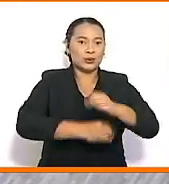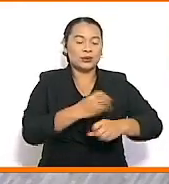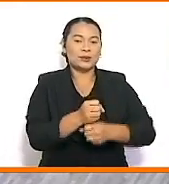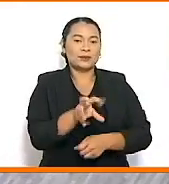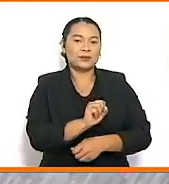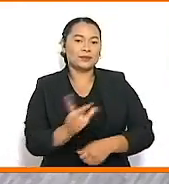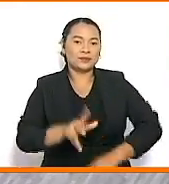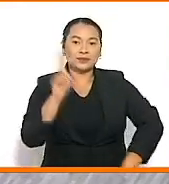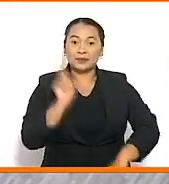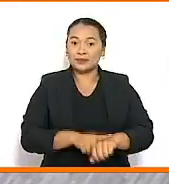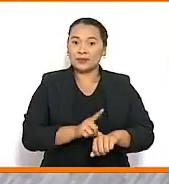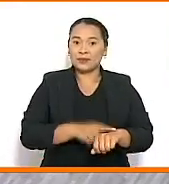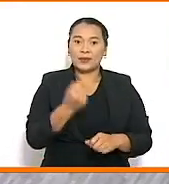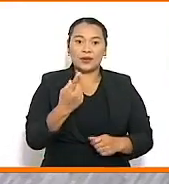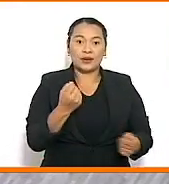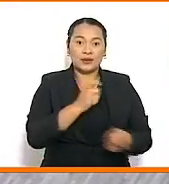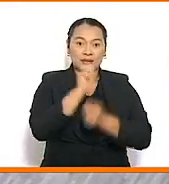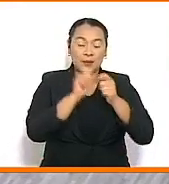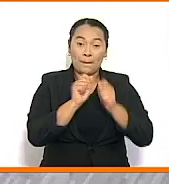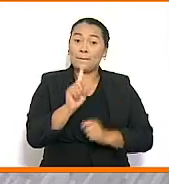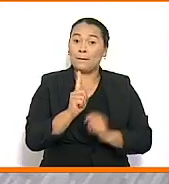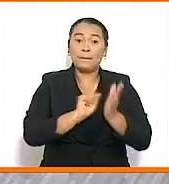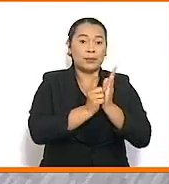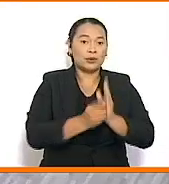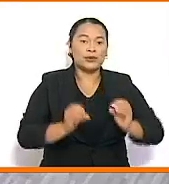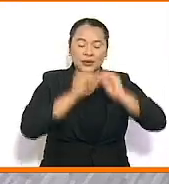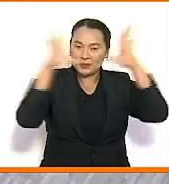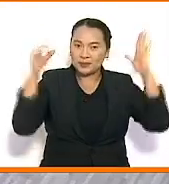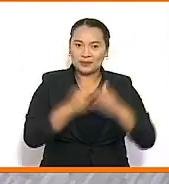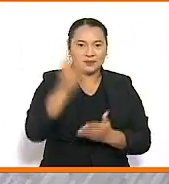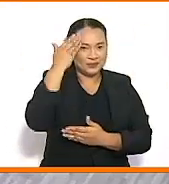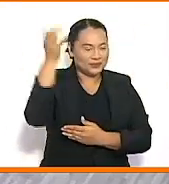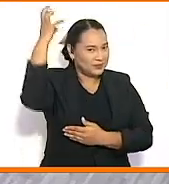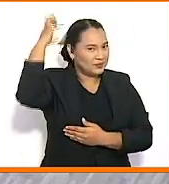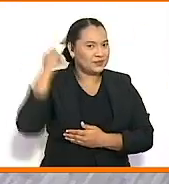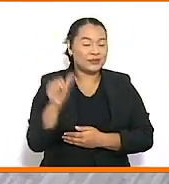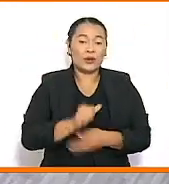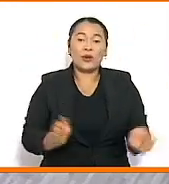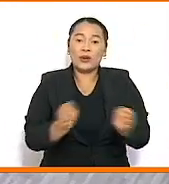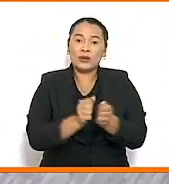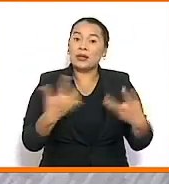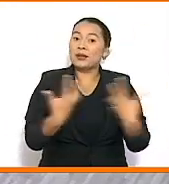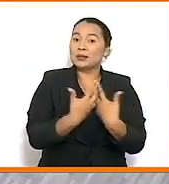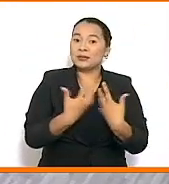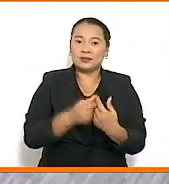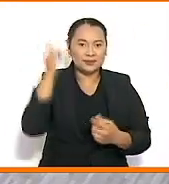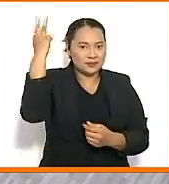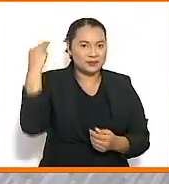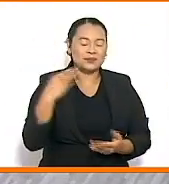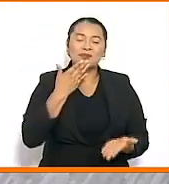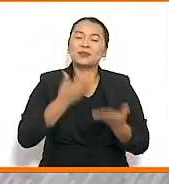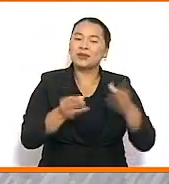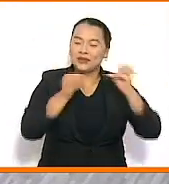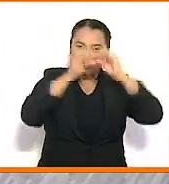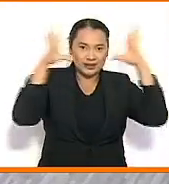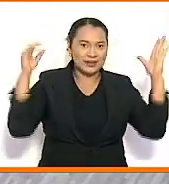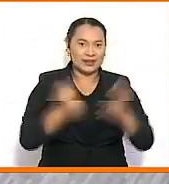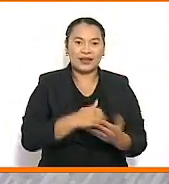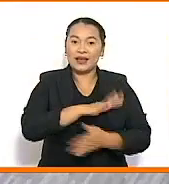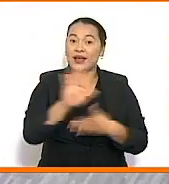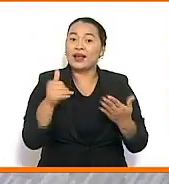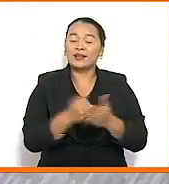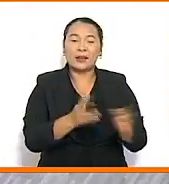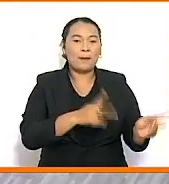El reloj marca las 11 en punto de la mañana. Te saluda Charlene Walter con la agradable compañía de Madeline. Buenos días, Charlene. Y buenos días a todo